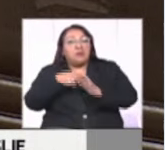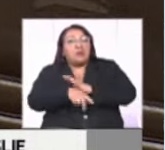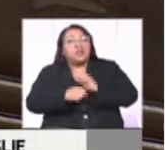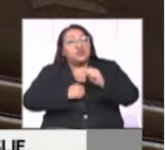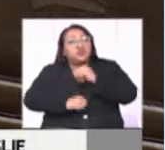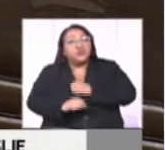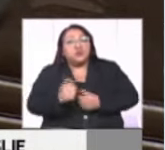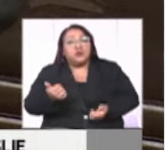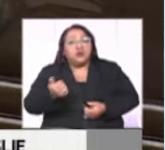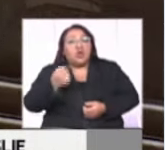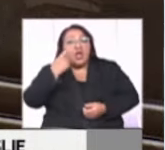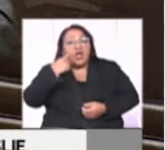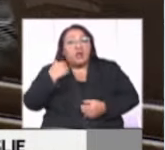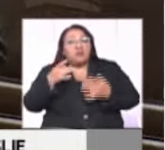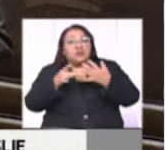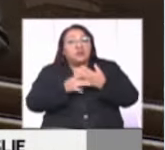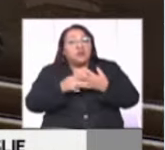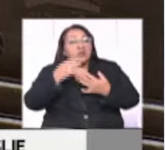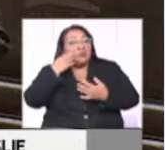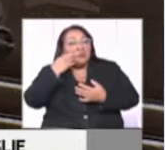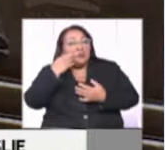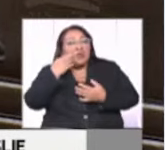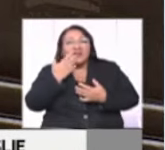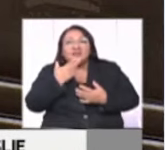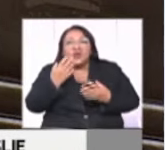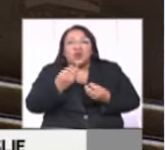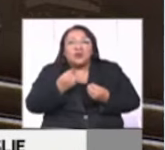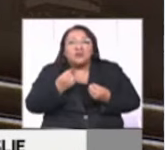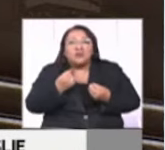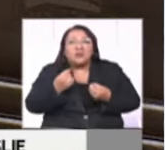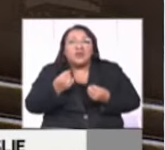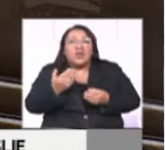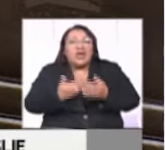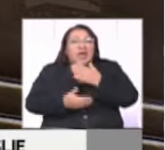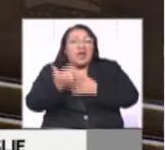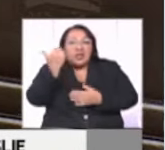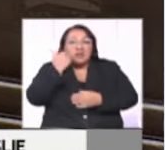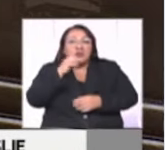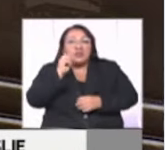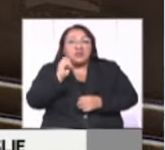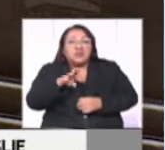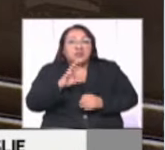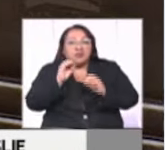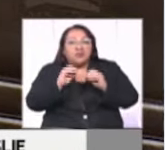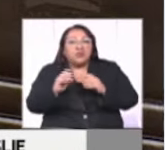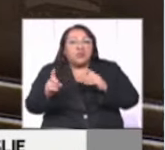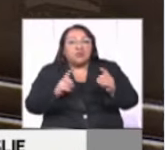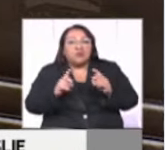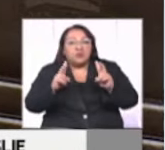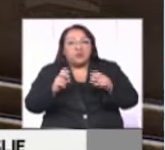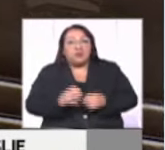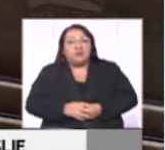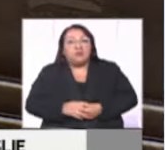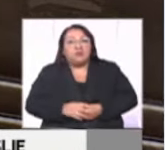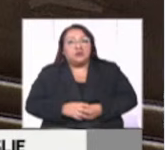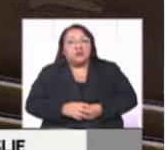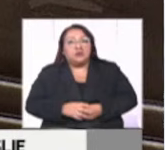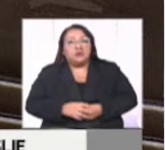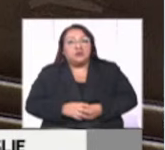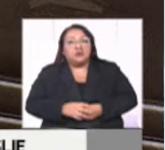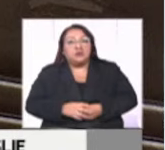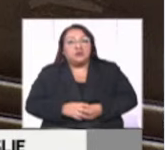hijos, el hombre que se casa con la madre. Son tragedias griegas que lo que dicen es ponen en debate un tema.